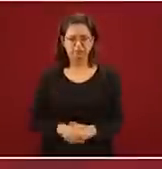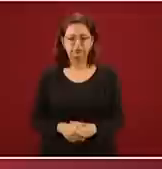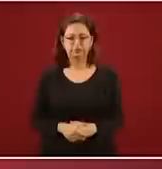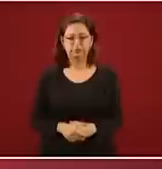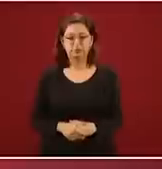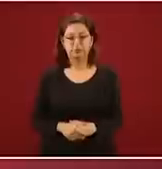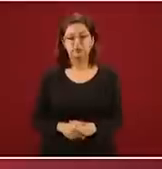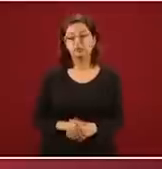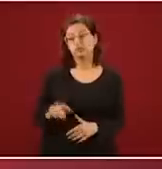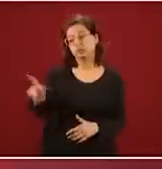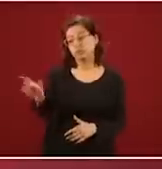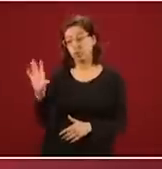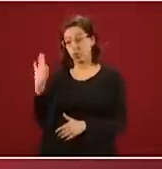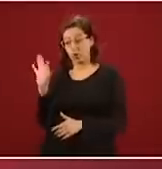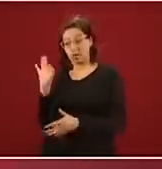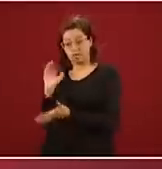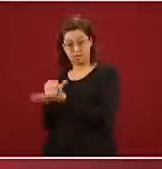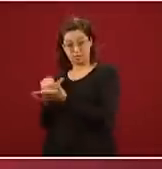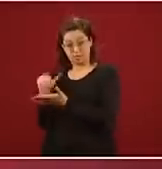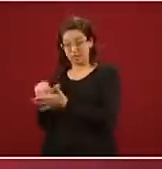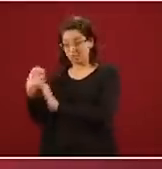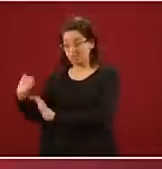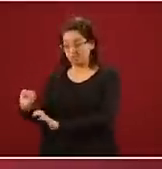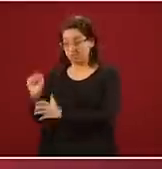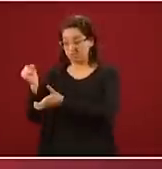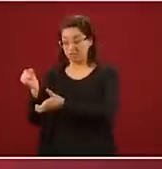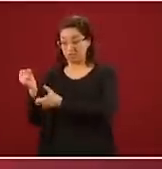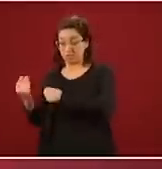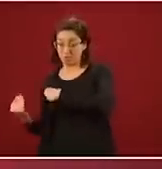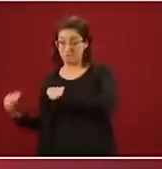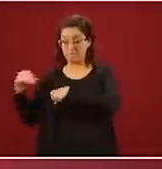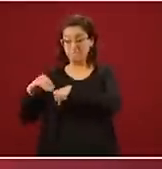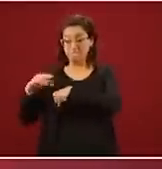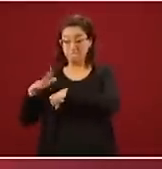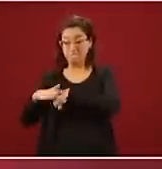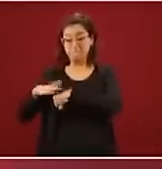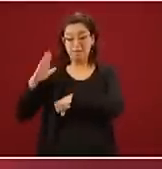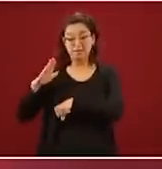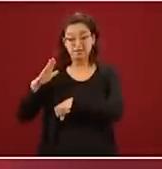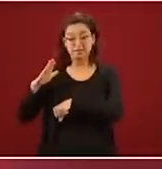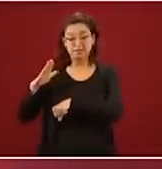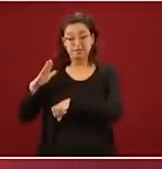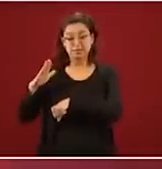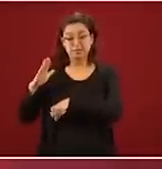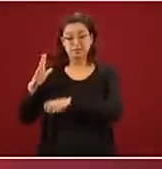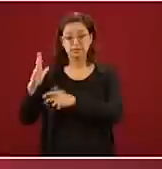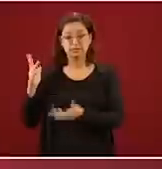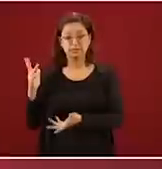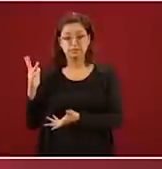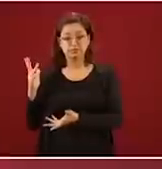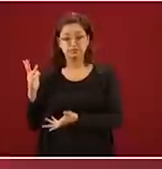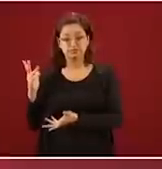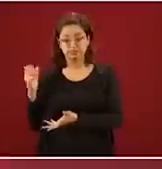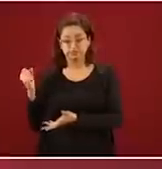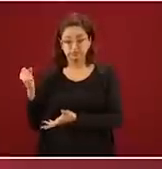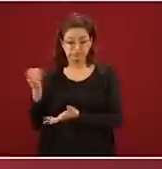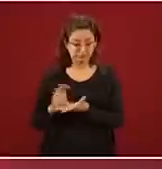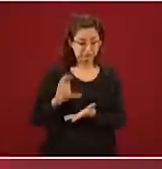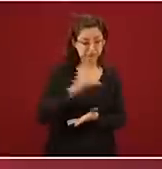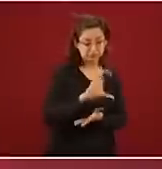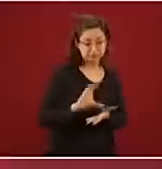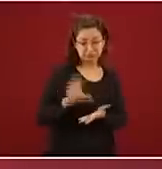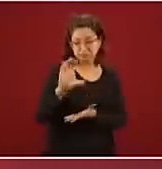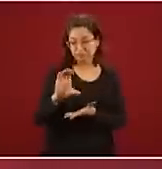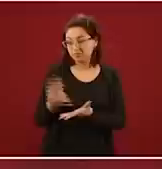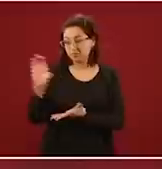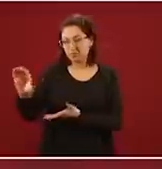lo adicional va en función de que la atención médica y los medicamentos